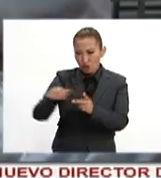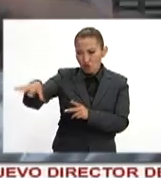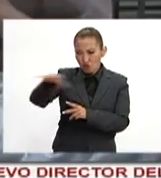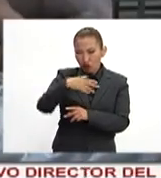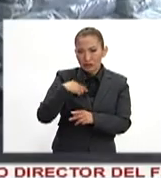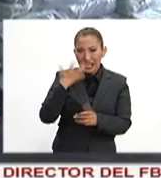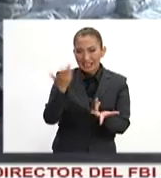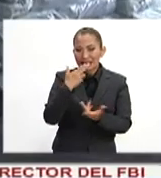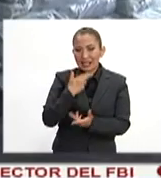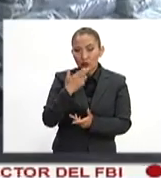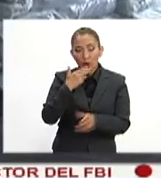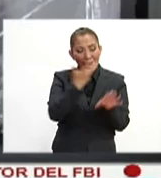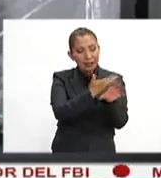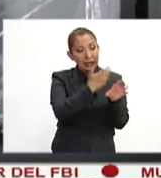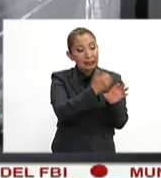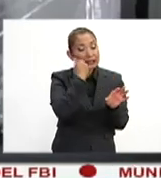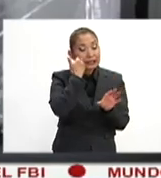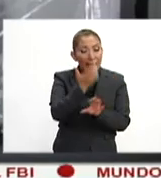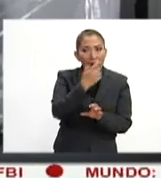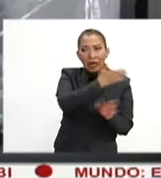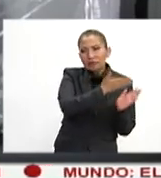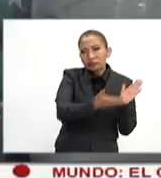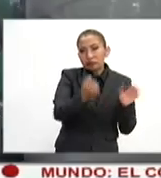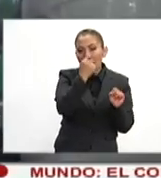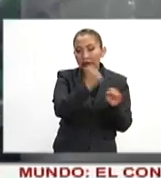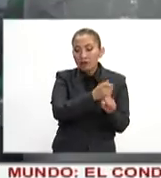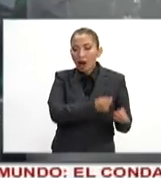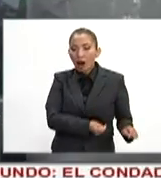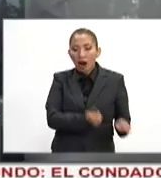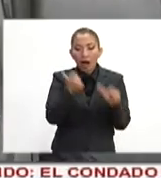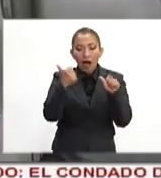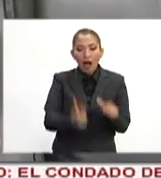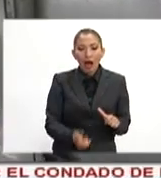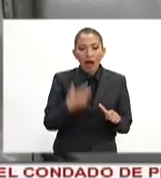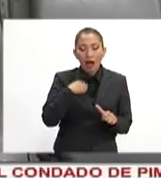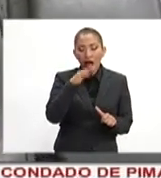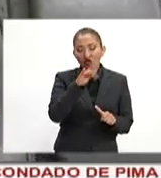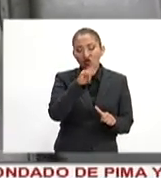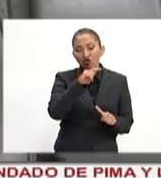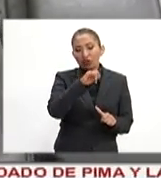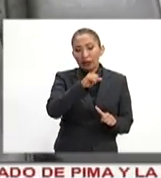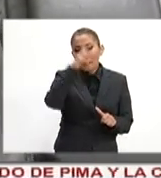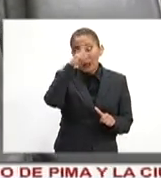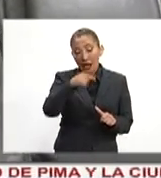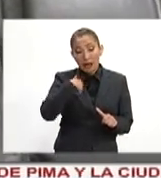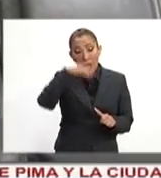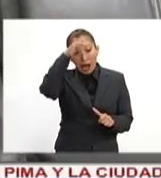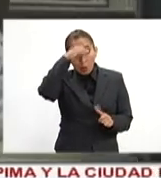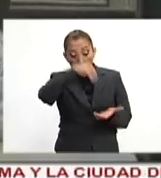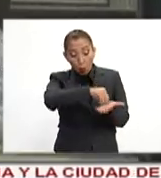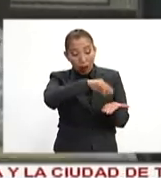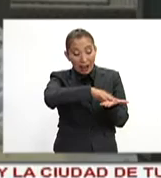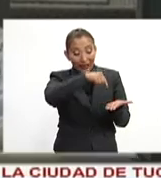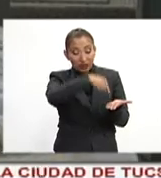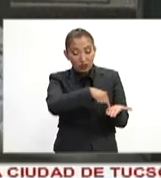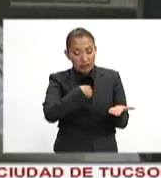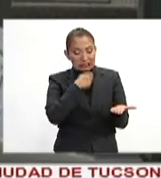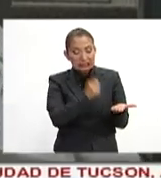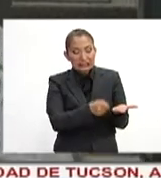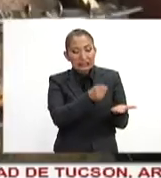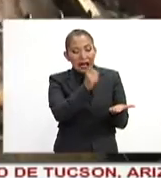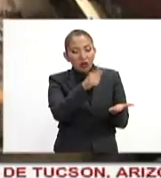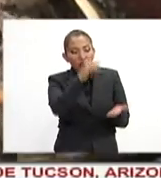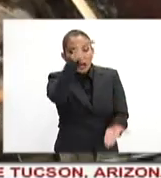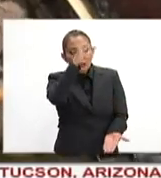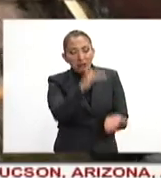Estados Unidos ha intentado durante los últimos años sacar a su mercado la fructosa mexicana, este acuerdo, a pesar de representar